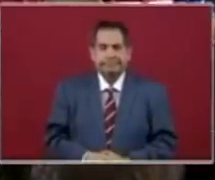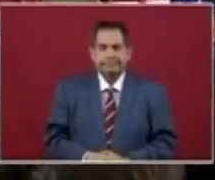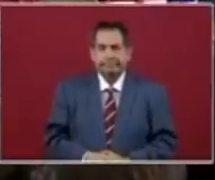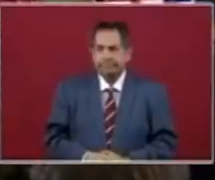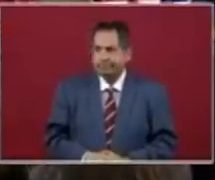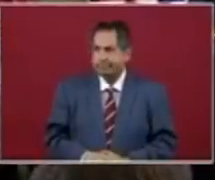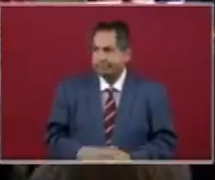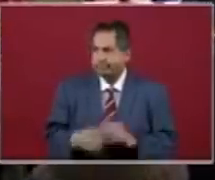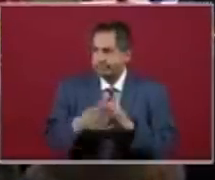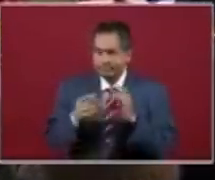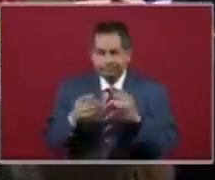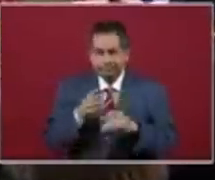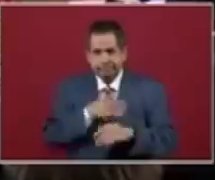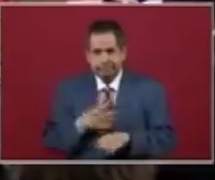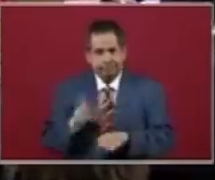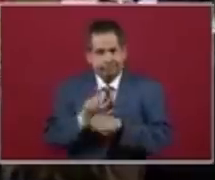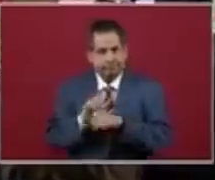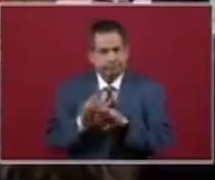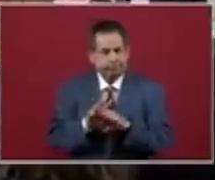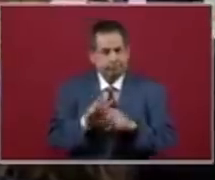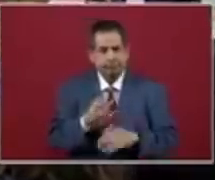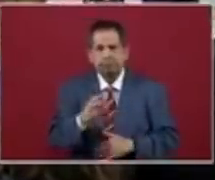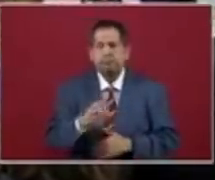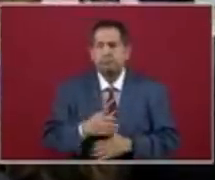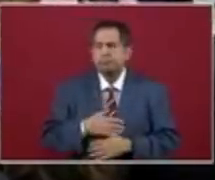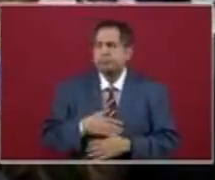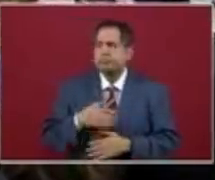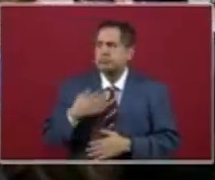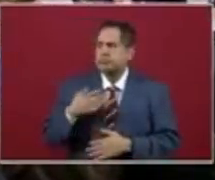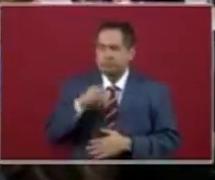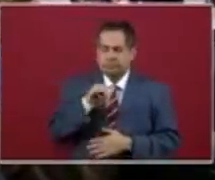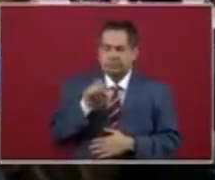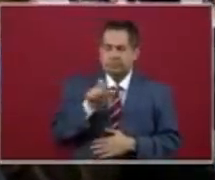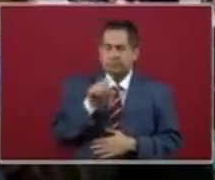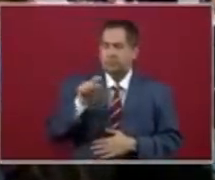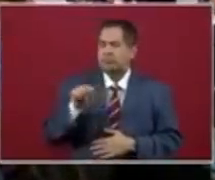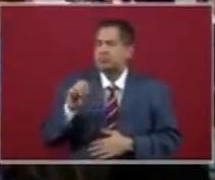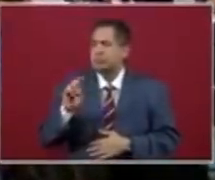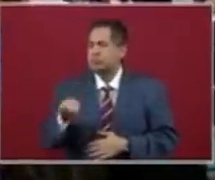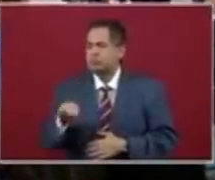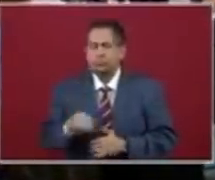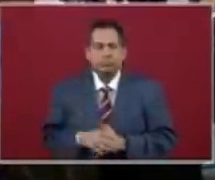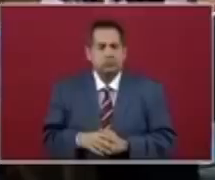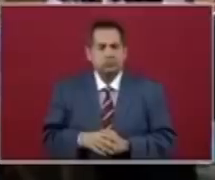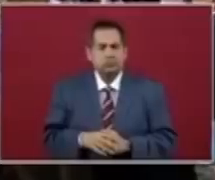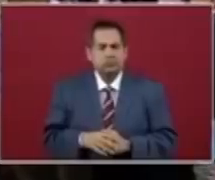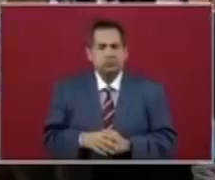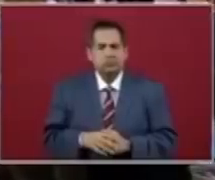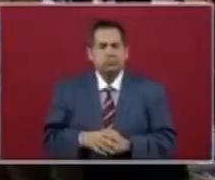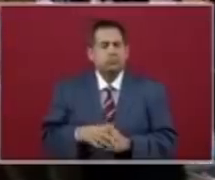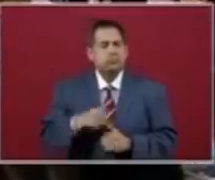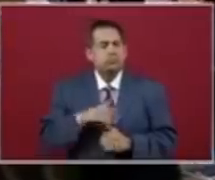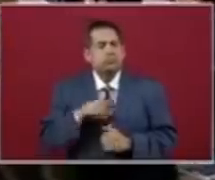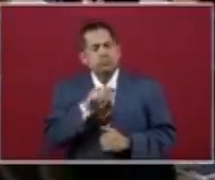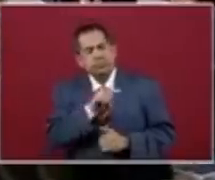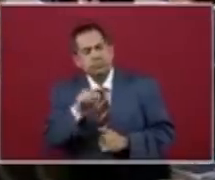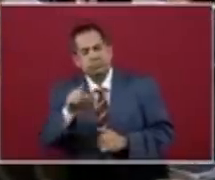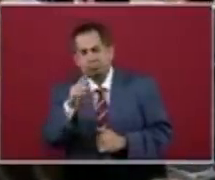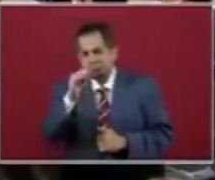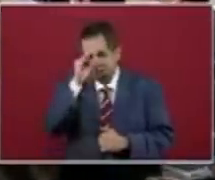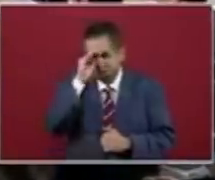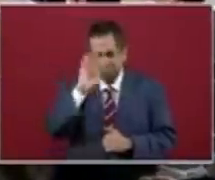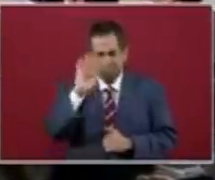¿Qué tal, canciller? Buenos días, señor presidente. Buenos días. Nadia Sanders, de México.com. Hay analistas, por ejemplo, el profesor Carlos Heredia, han